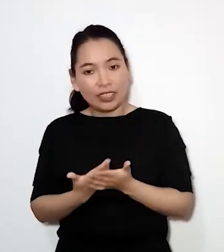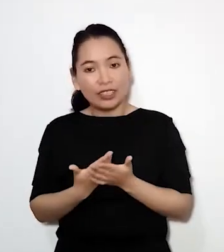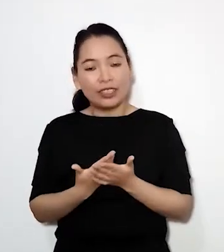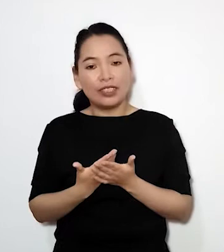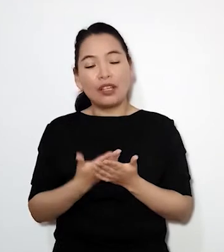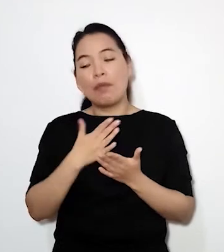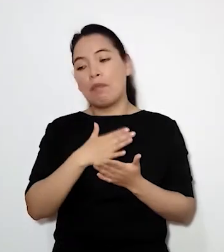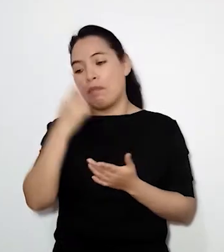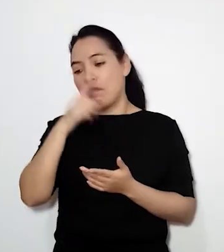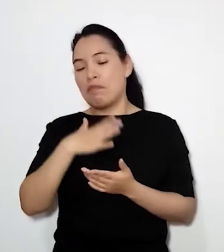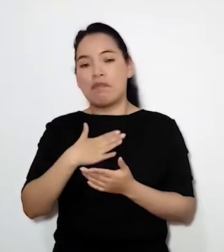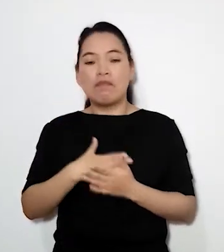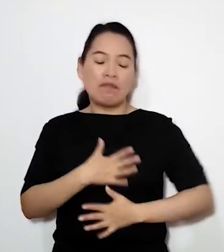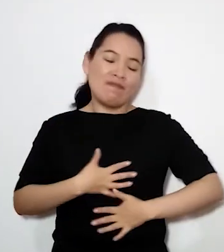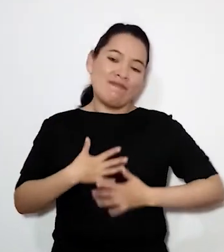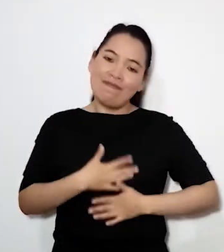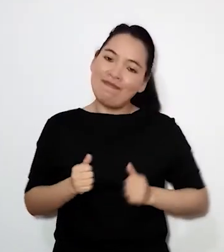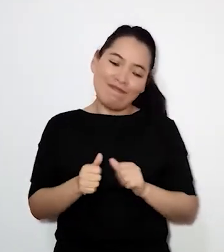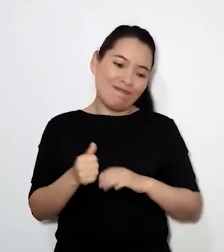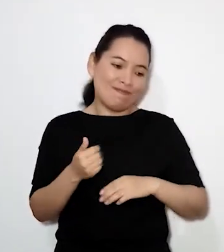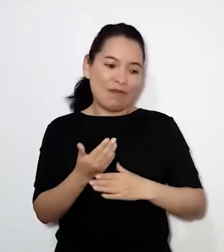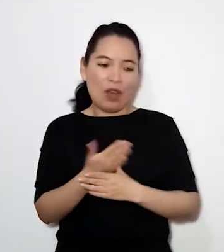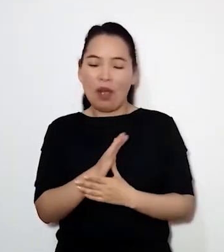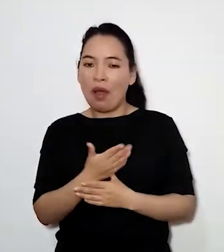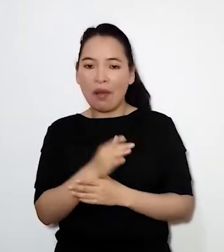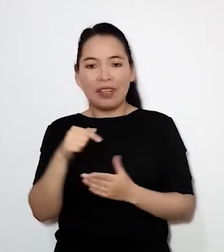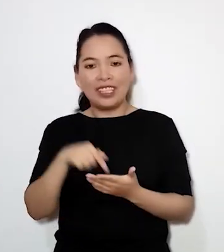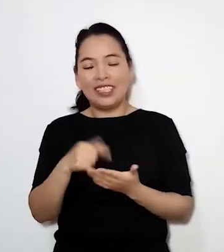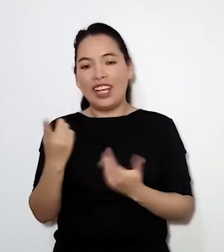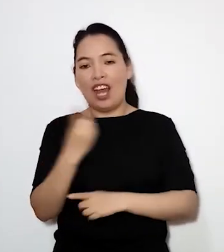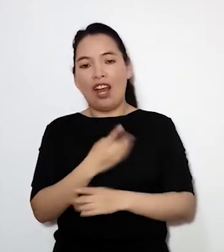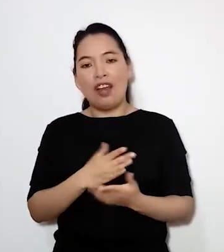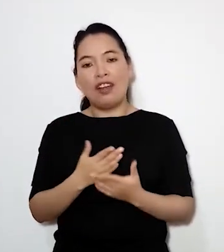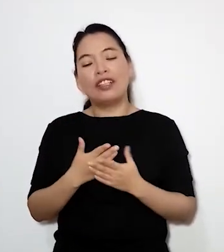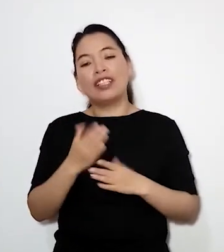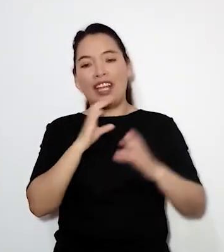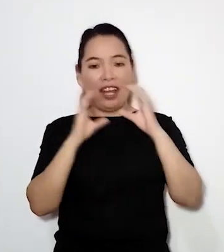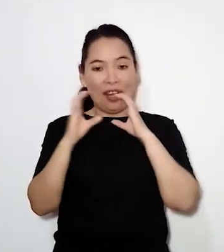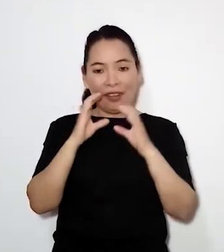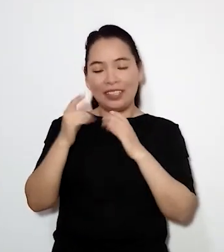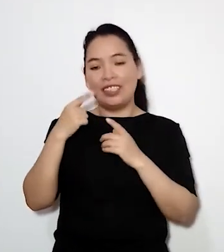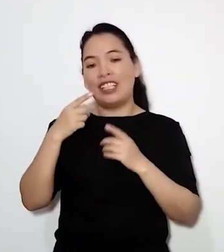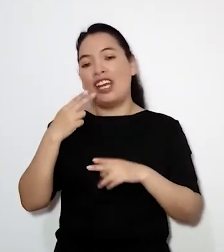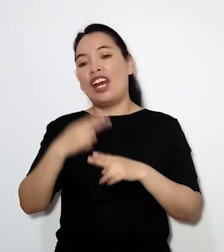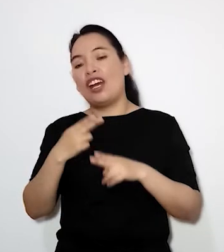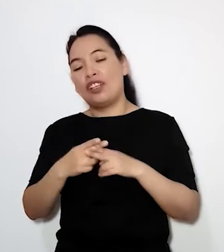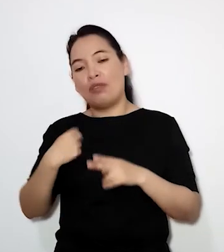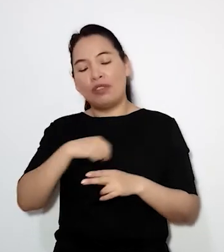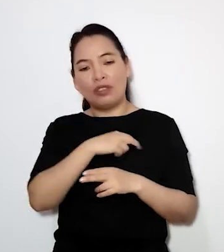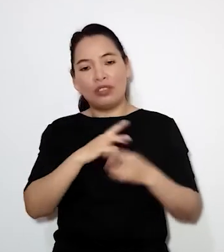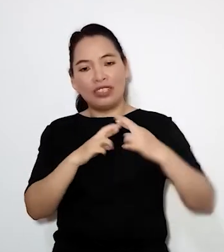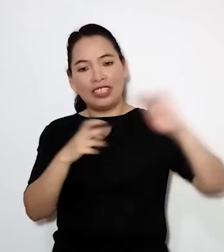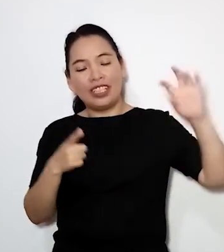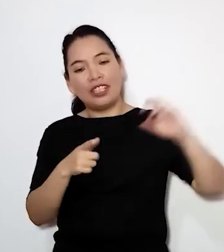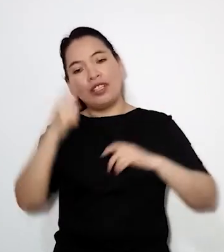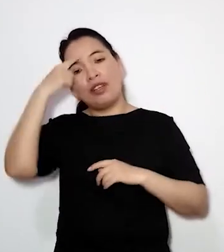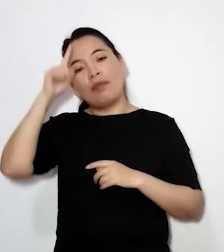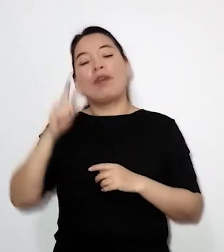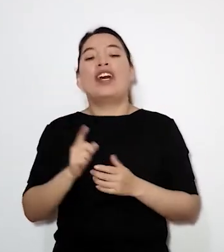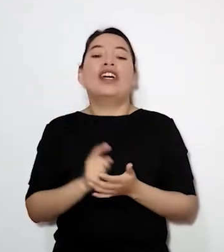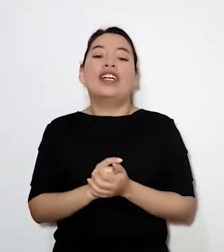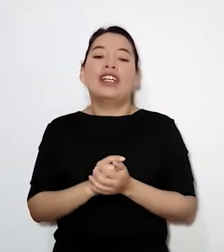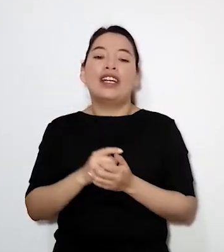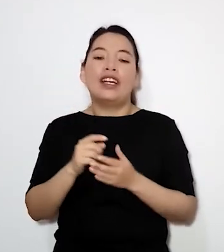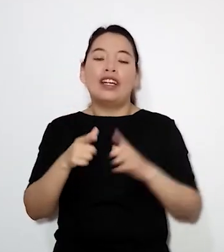este conversatorio y agradecemos a nombre de la UNESCO y de su Oficina Regional de Educación para América Latina y el Caribe esta